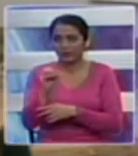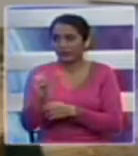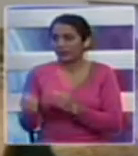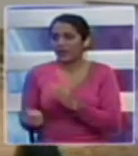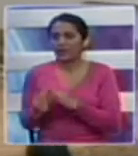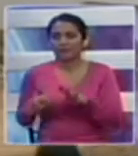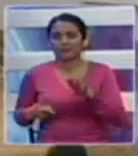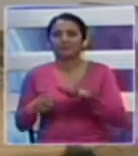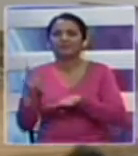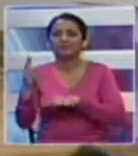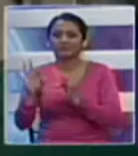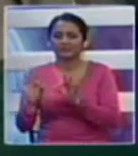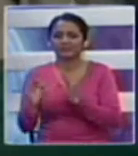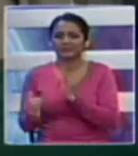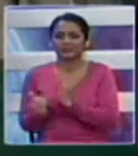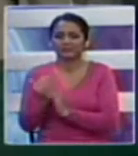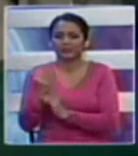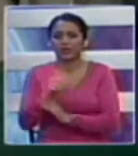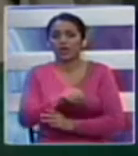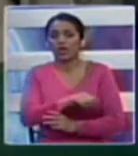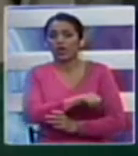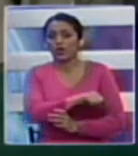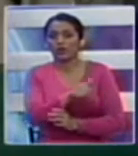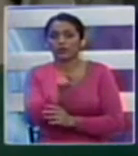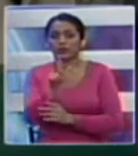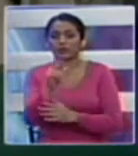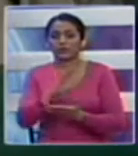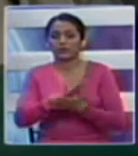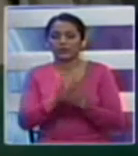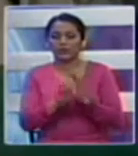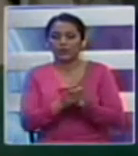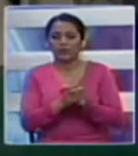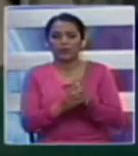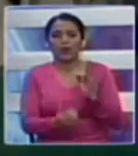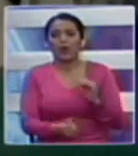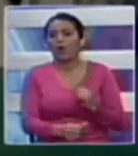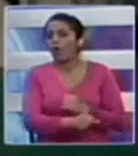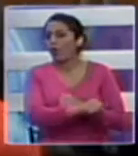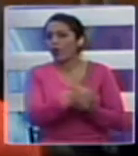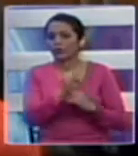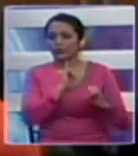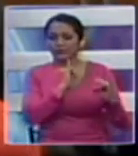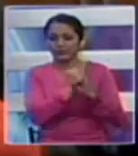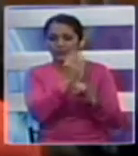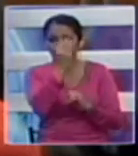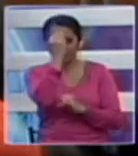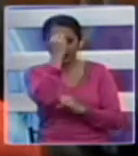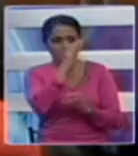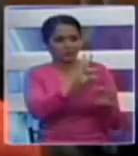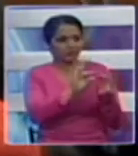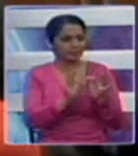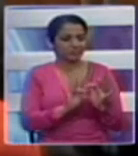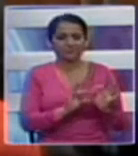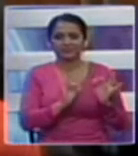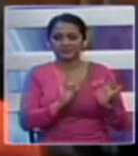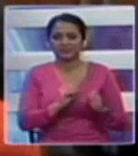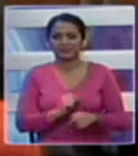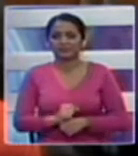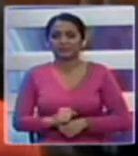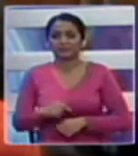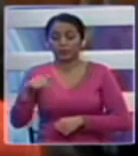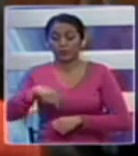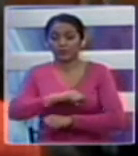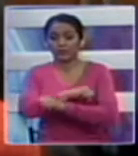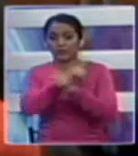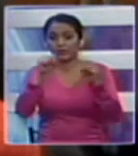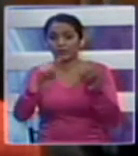J. Calle. Inversiones del Ministerio de Educación en Cuenca que superan los 20 millones de dólares. Hoy en la mañana tuvimos la reunión con el equipo técnico